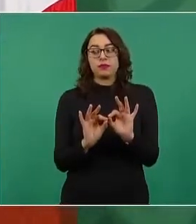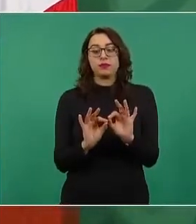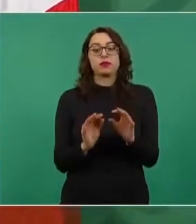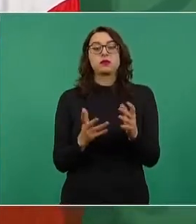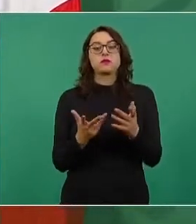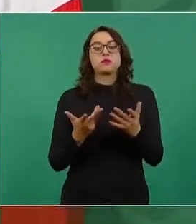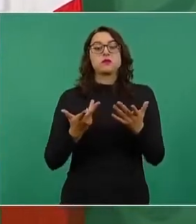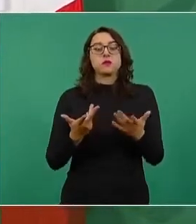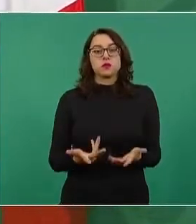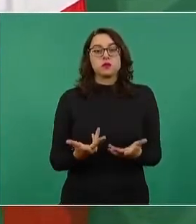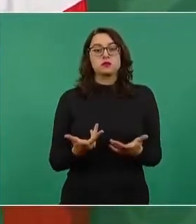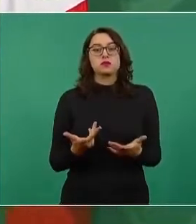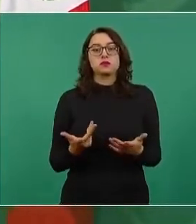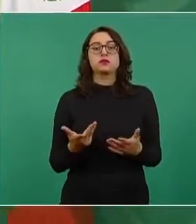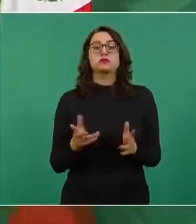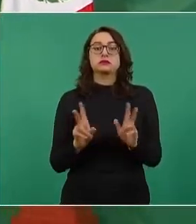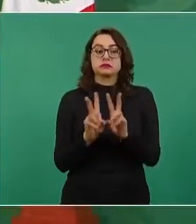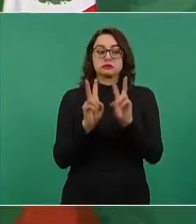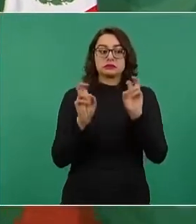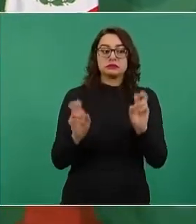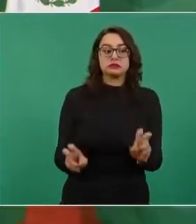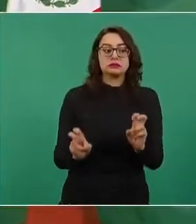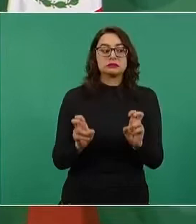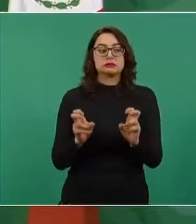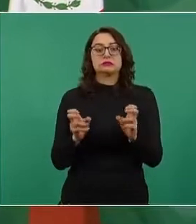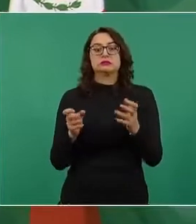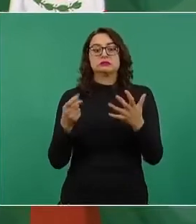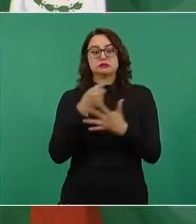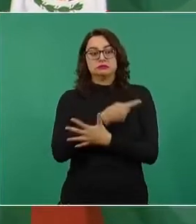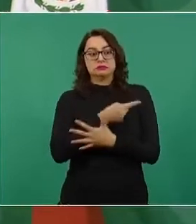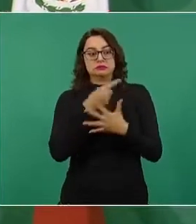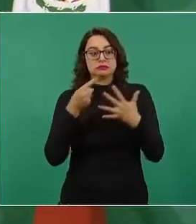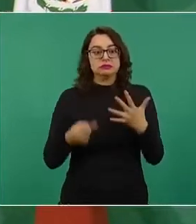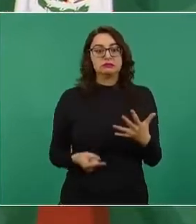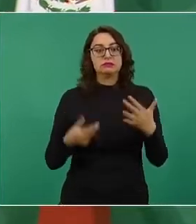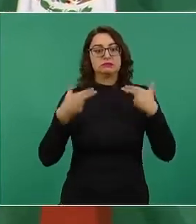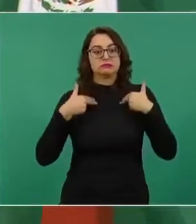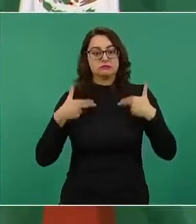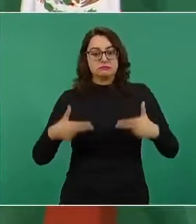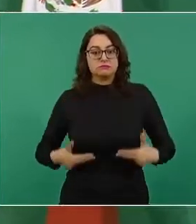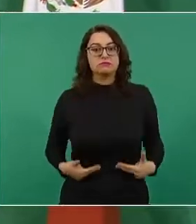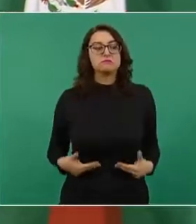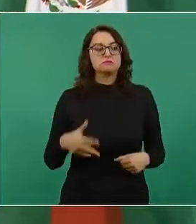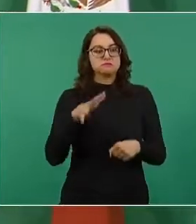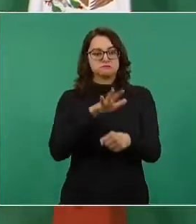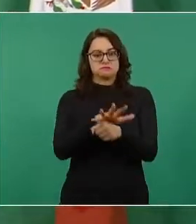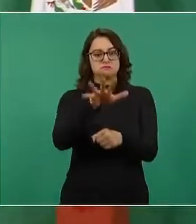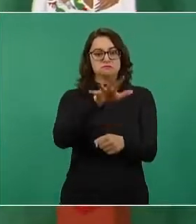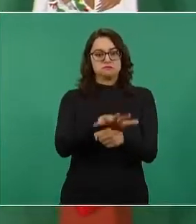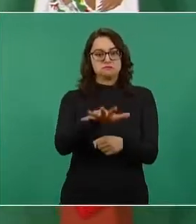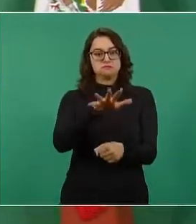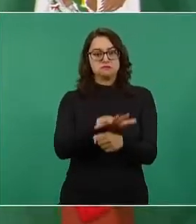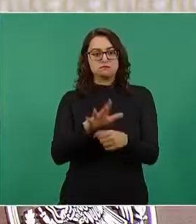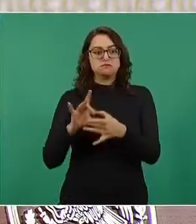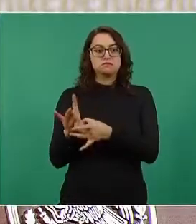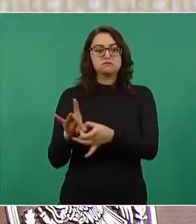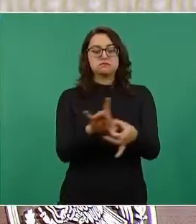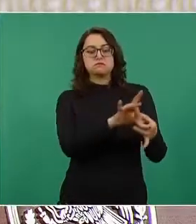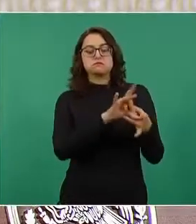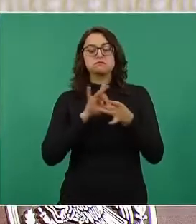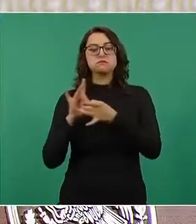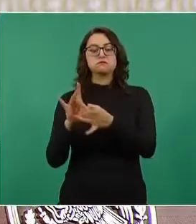no solo por razones humanitarias, que ya con eso sería más que suficiente, sino también